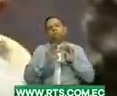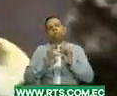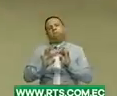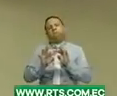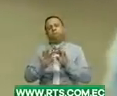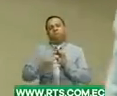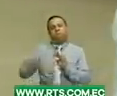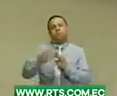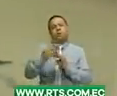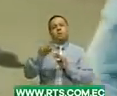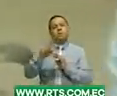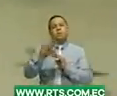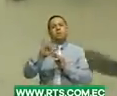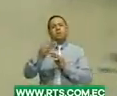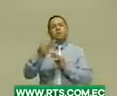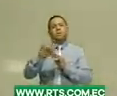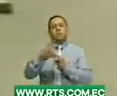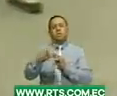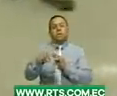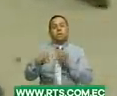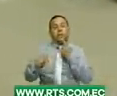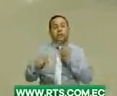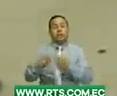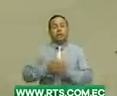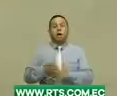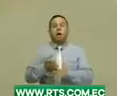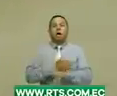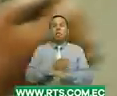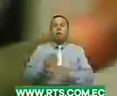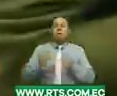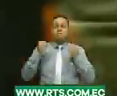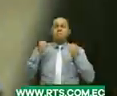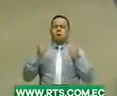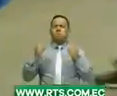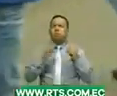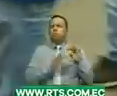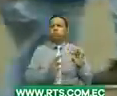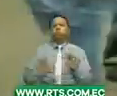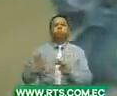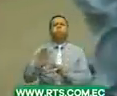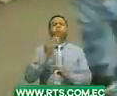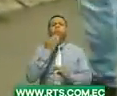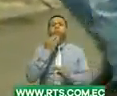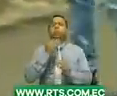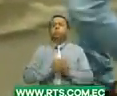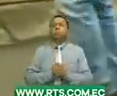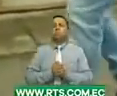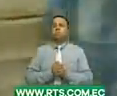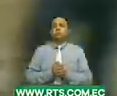Siksik. Antes, la proclamación de la misma consigna.